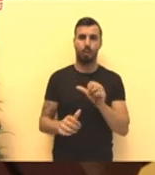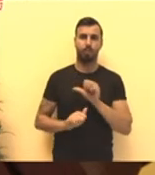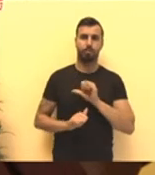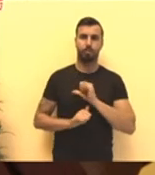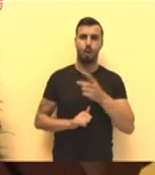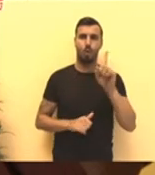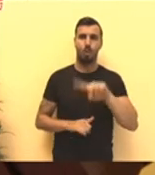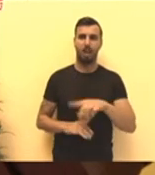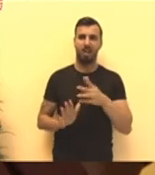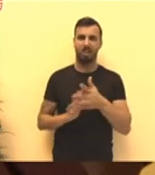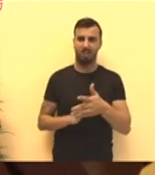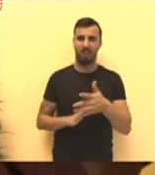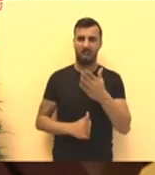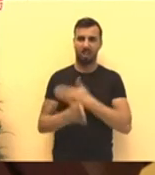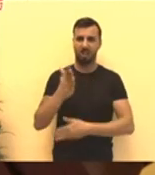¿No?